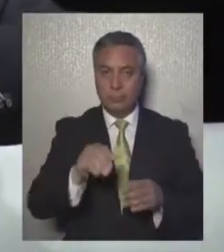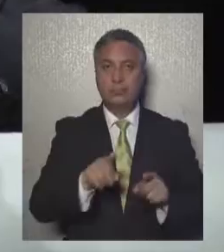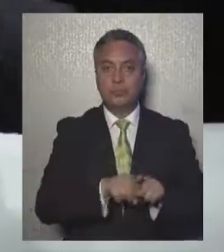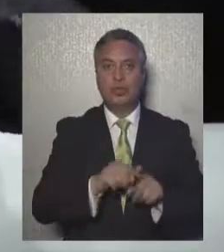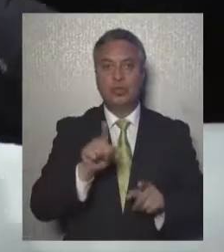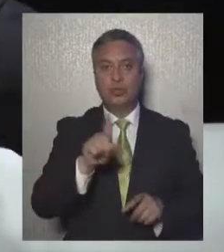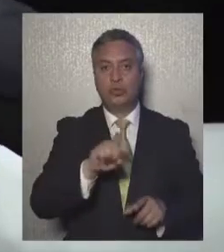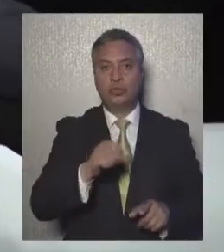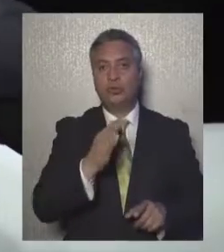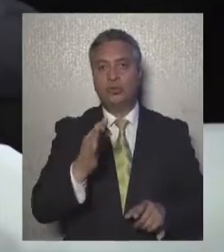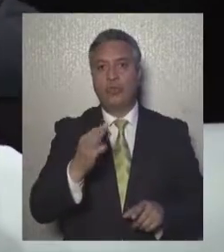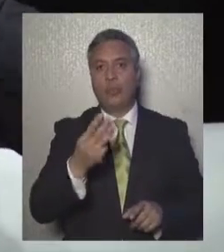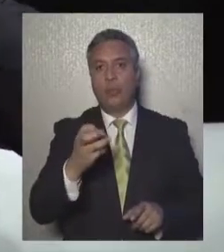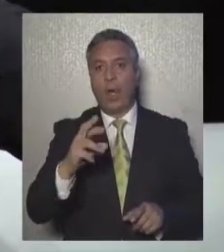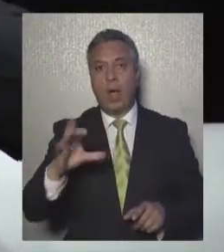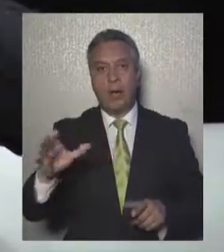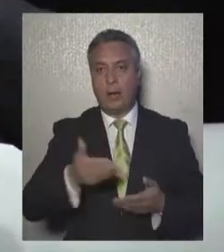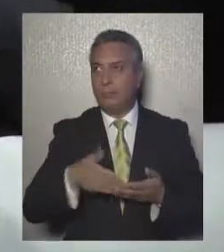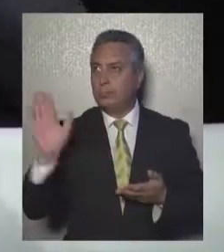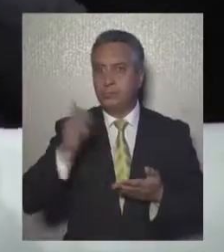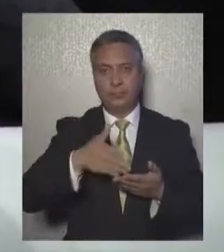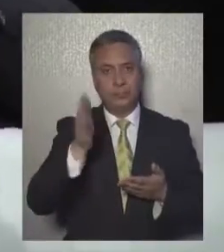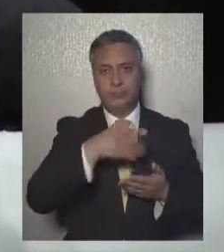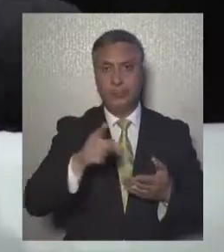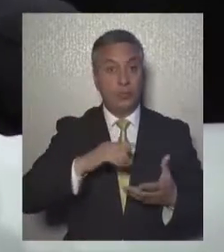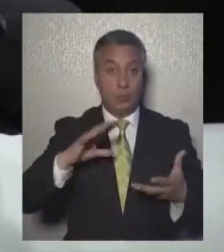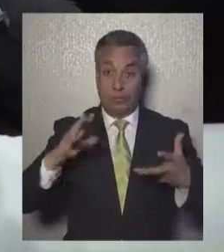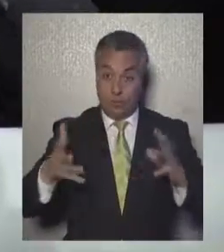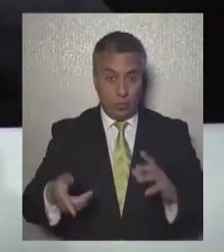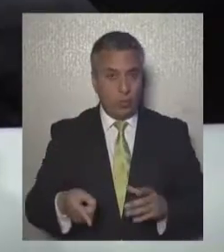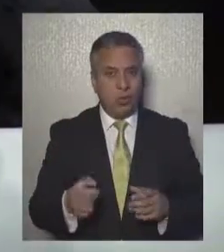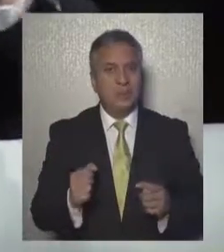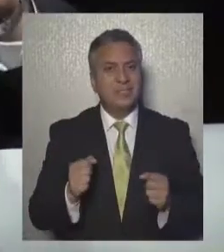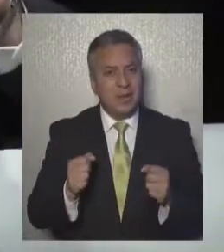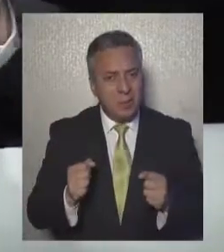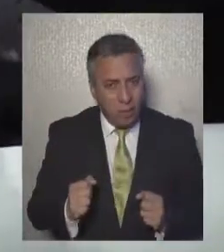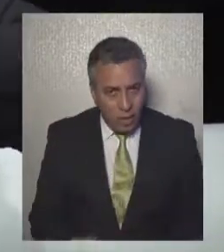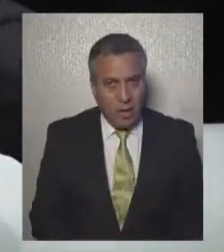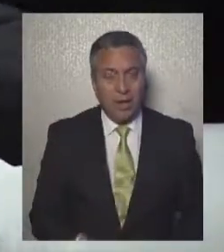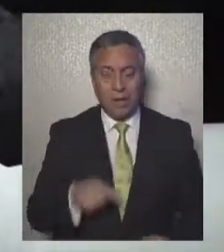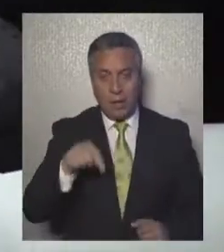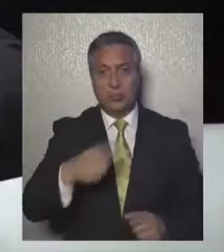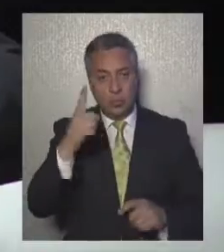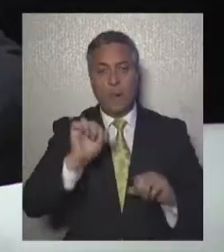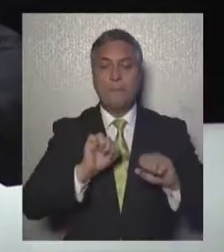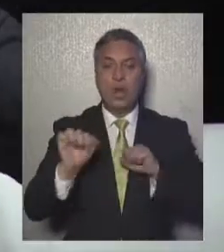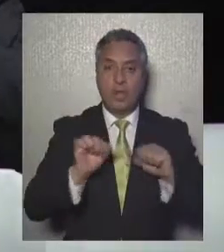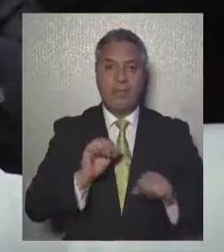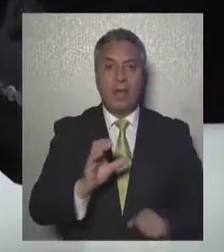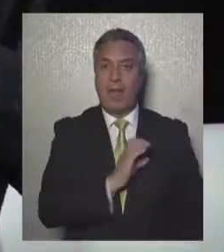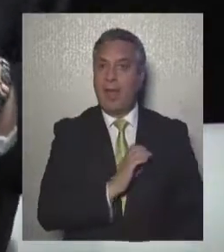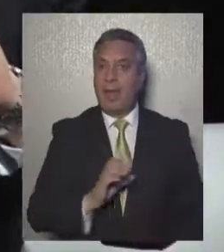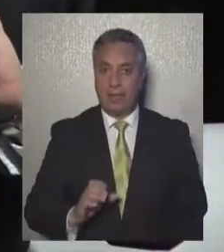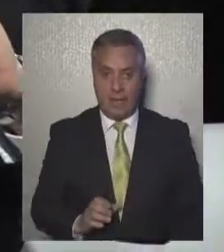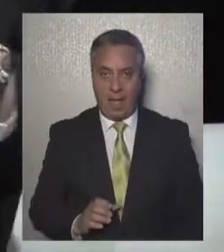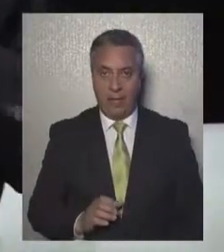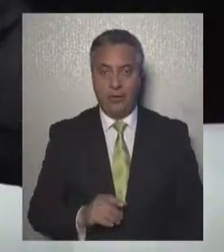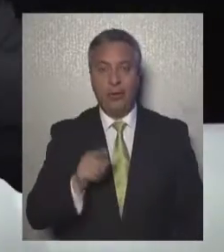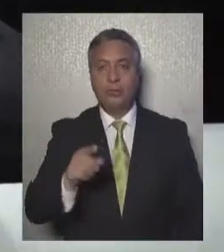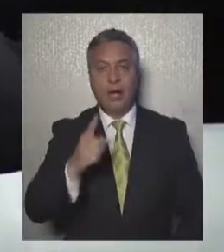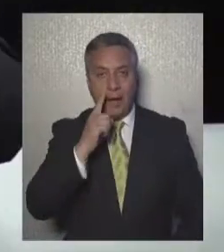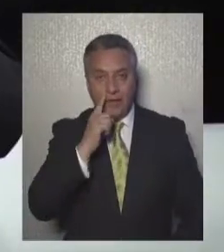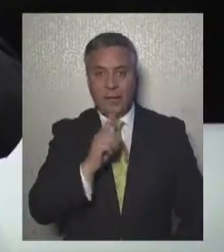software al resto del mundo. Se puede, pero esto tiene que ser una política de Estado y hay que vencer las resistencias y